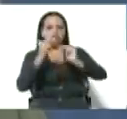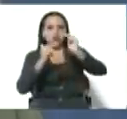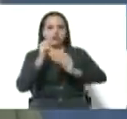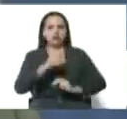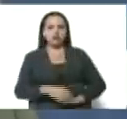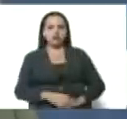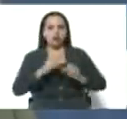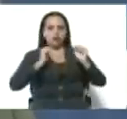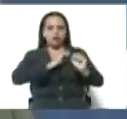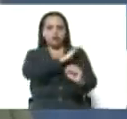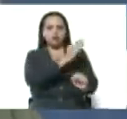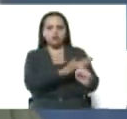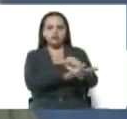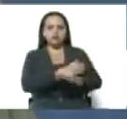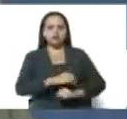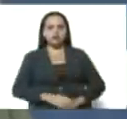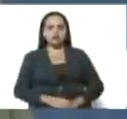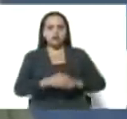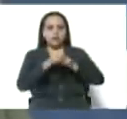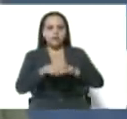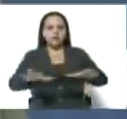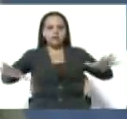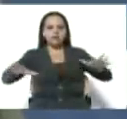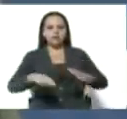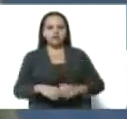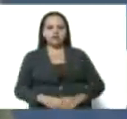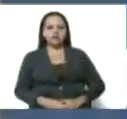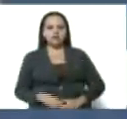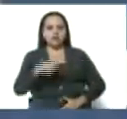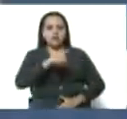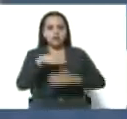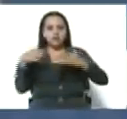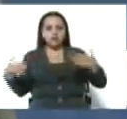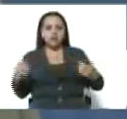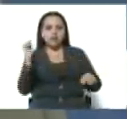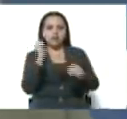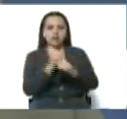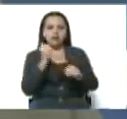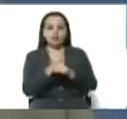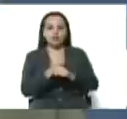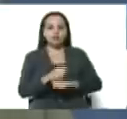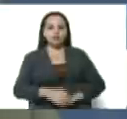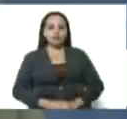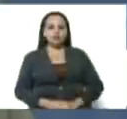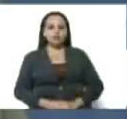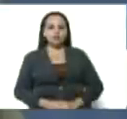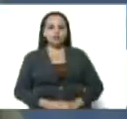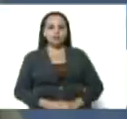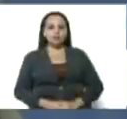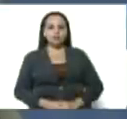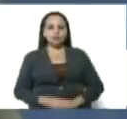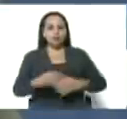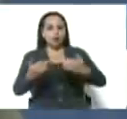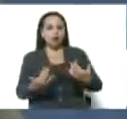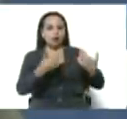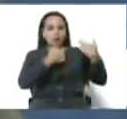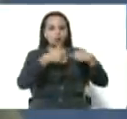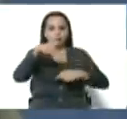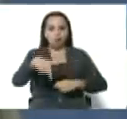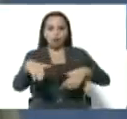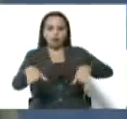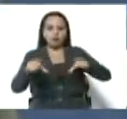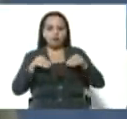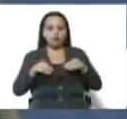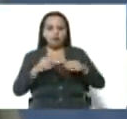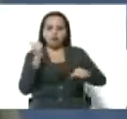fortalecerlo expandirlo es la gran tarea mayor general al narón es la de hoy que asume el